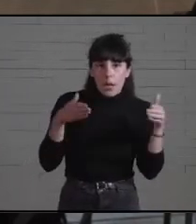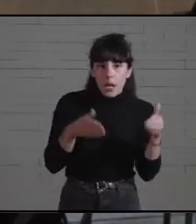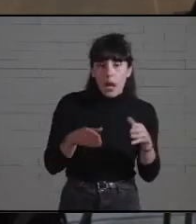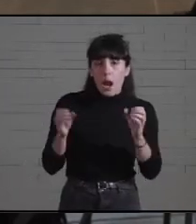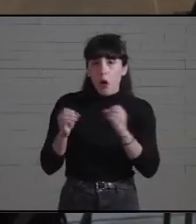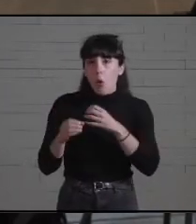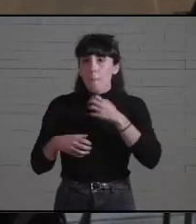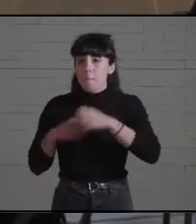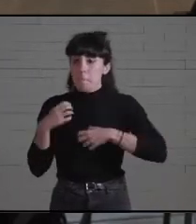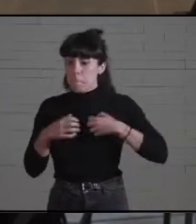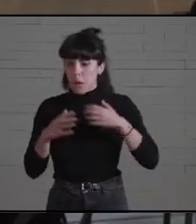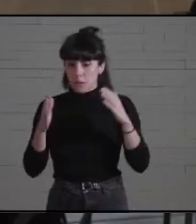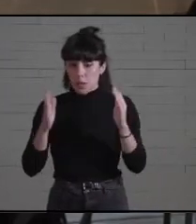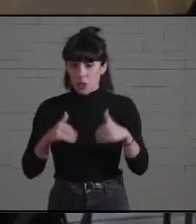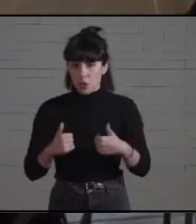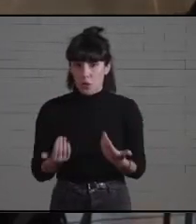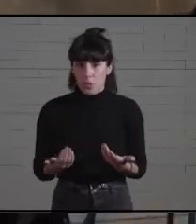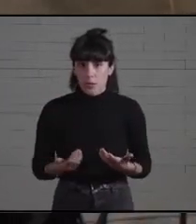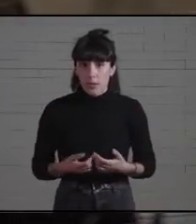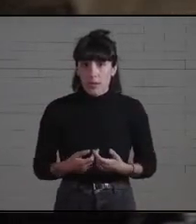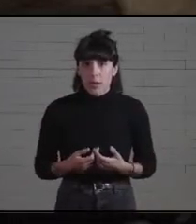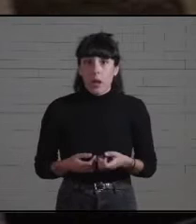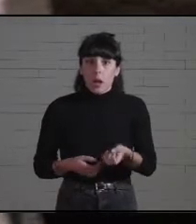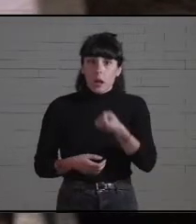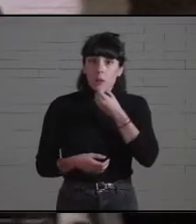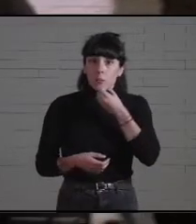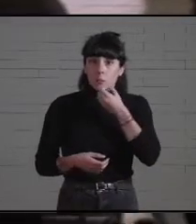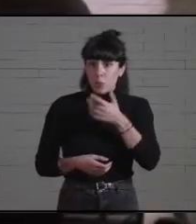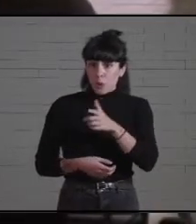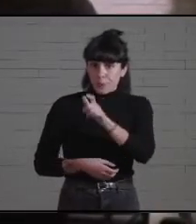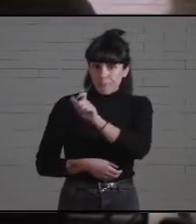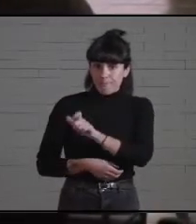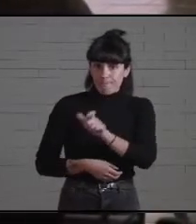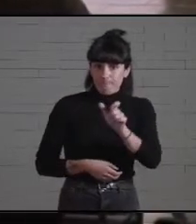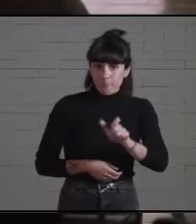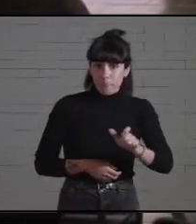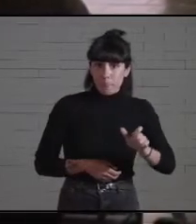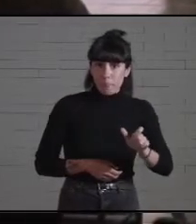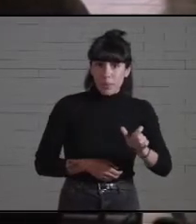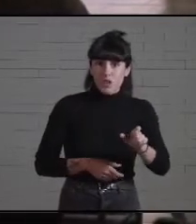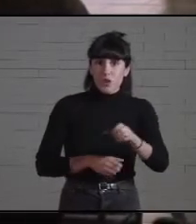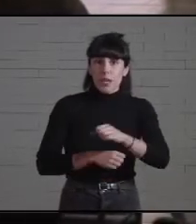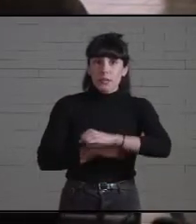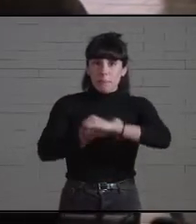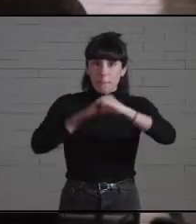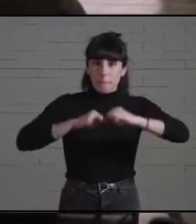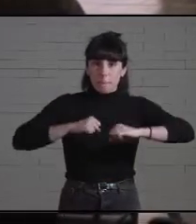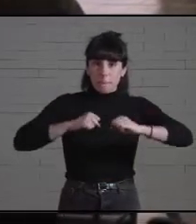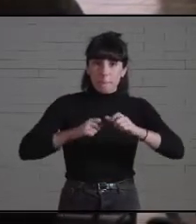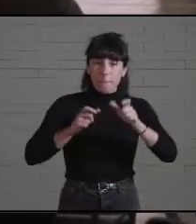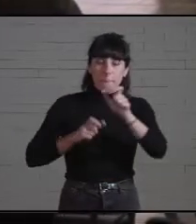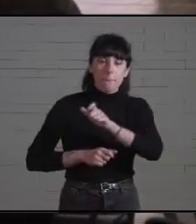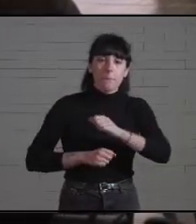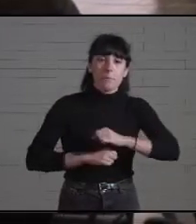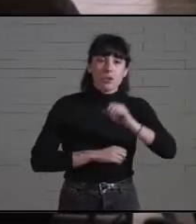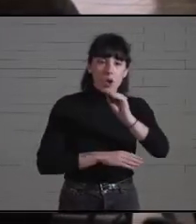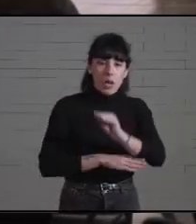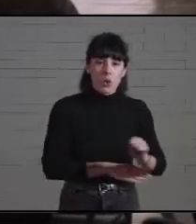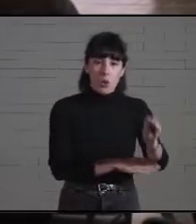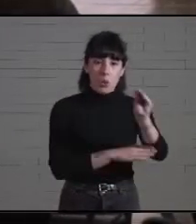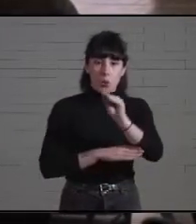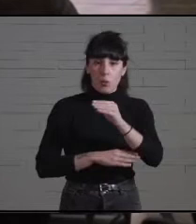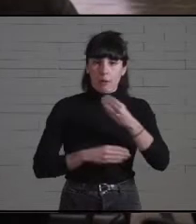siente malestar. Bueno, pues las personas que cuidan a dependientes, ya vivan con ellos o